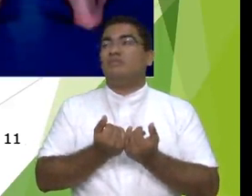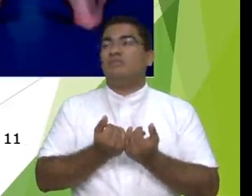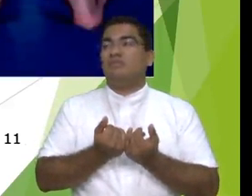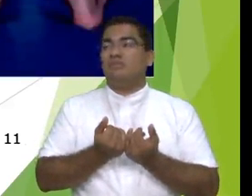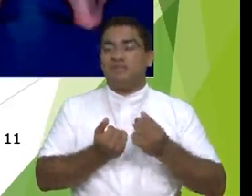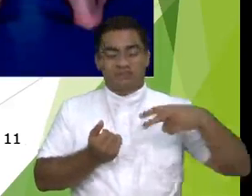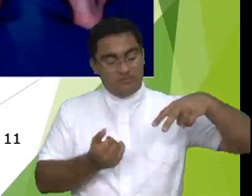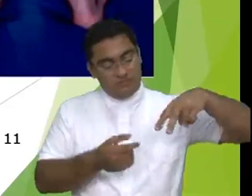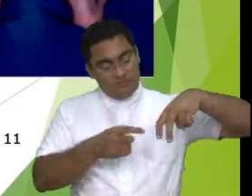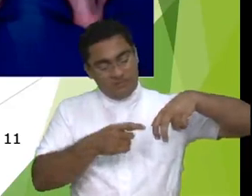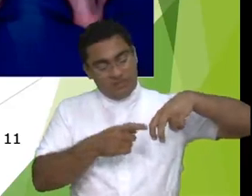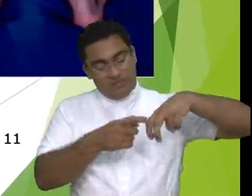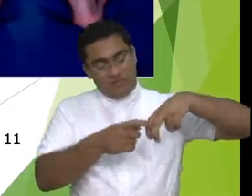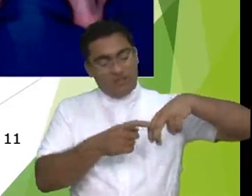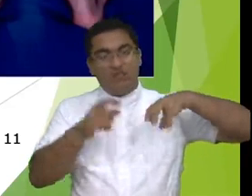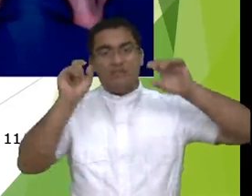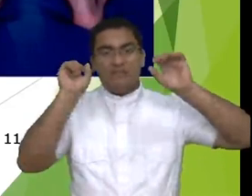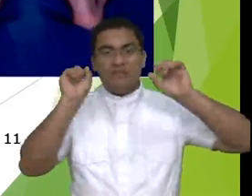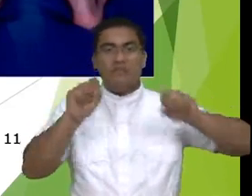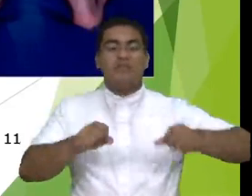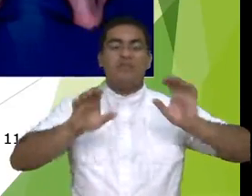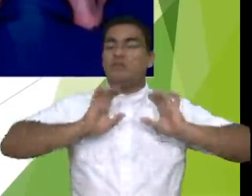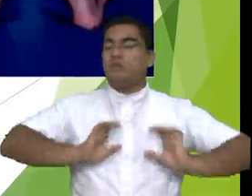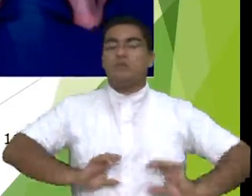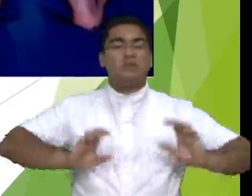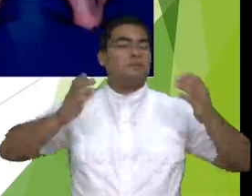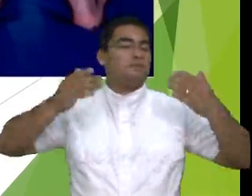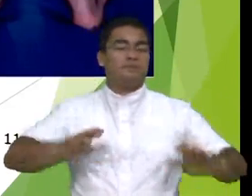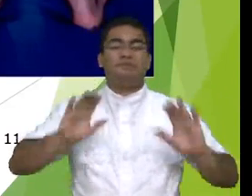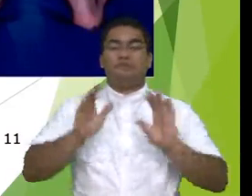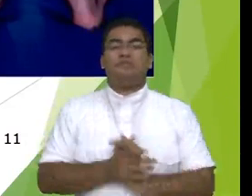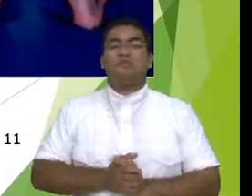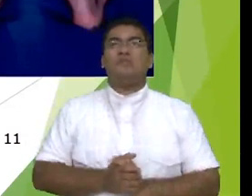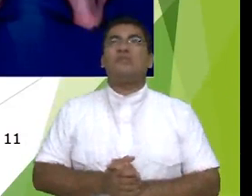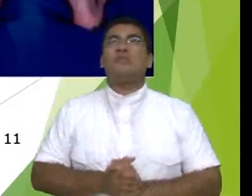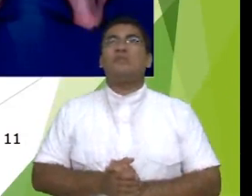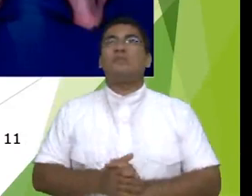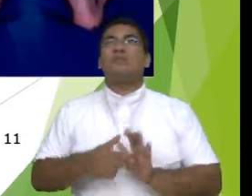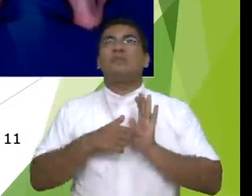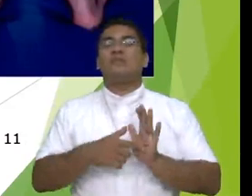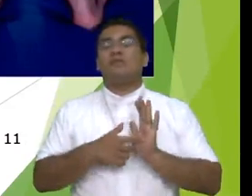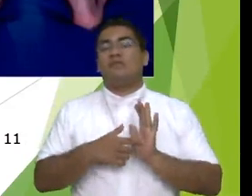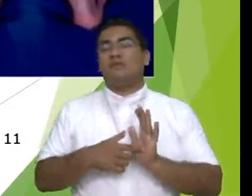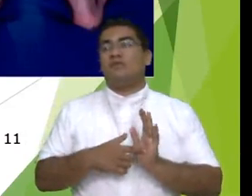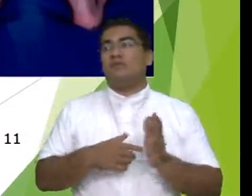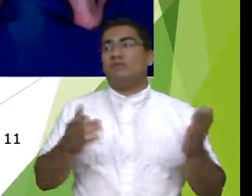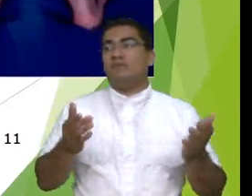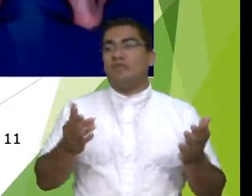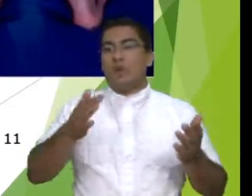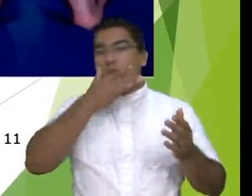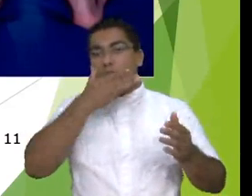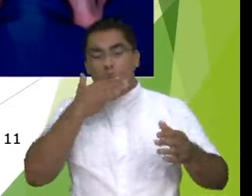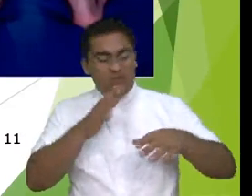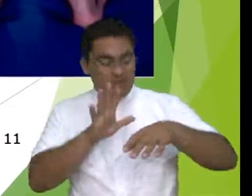pantorrilla, puede haber en cualquier masa muscular, ¿verdad? Aquí sí ya se puede ver, en el caso de los músculos, cambios en la coloración de